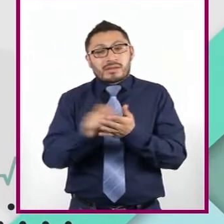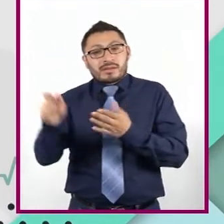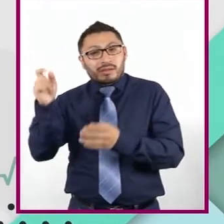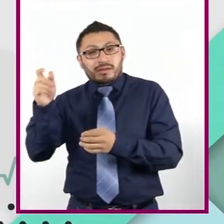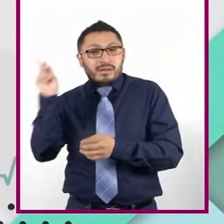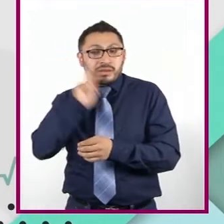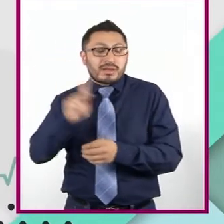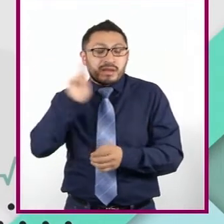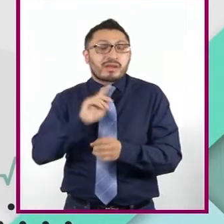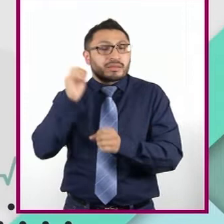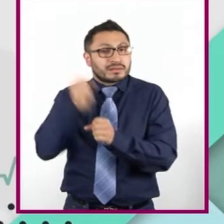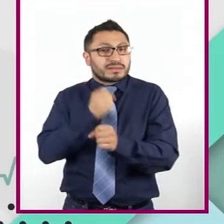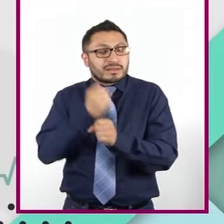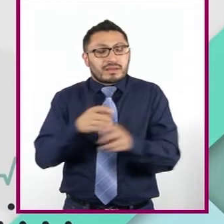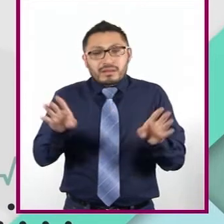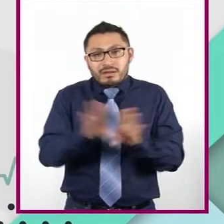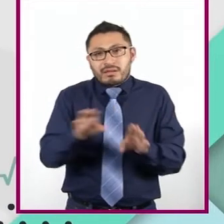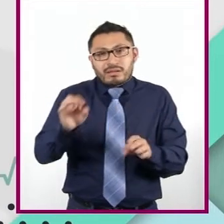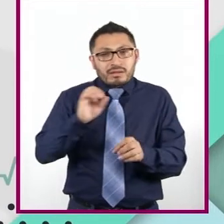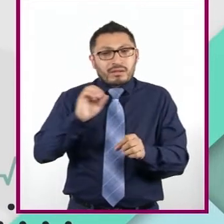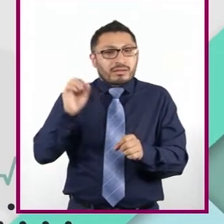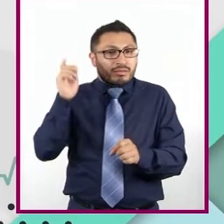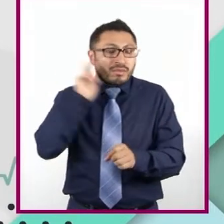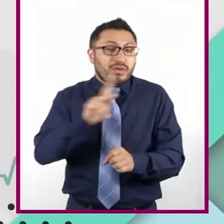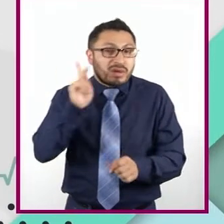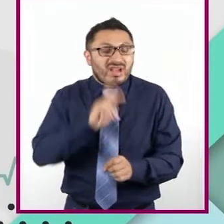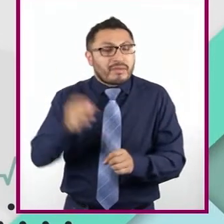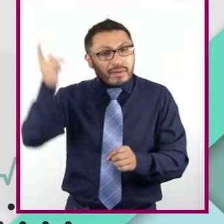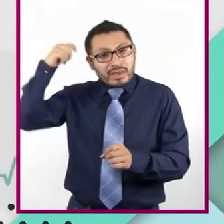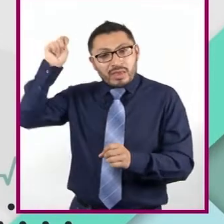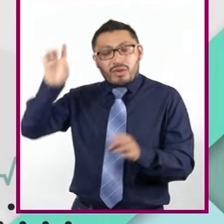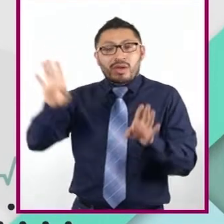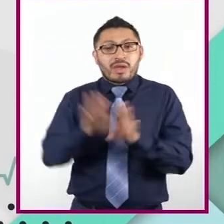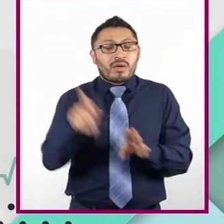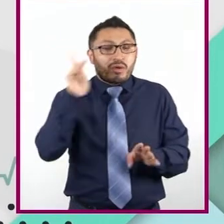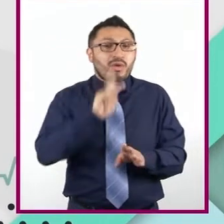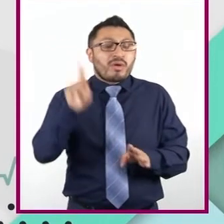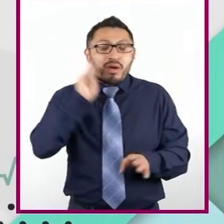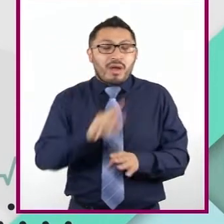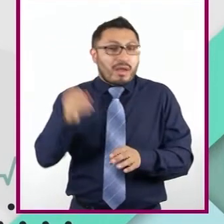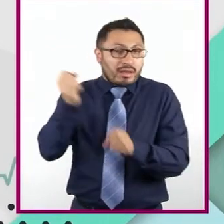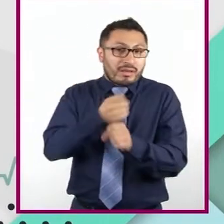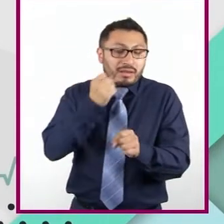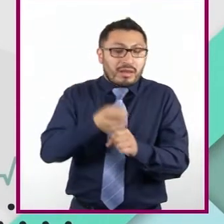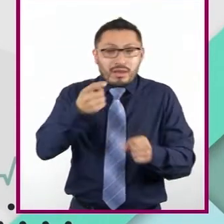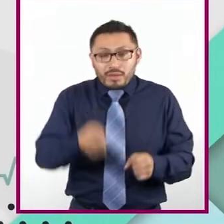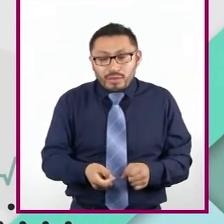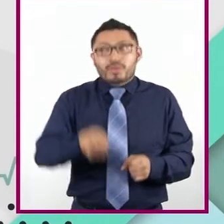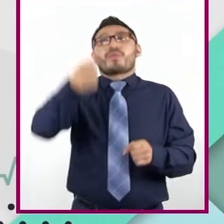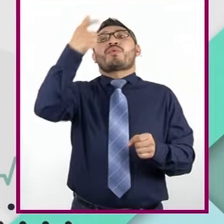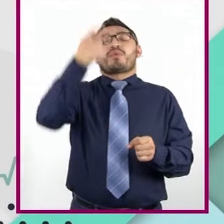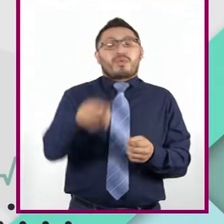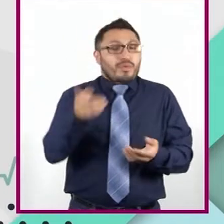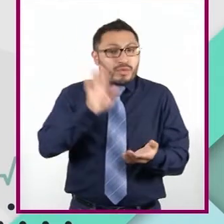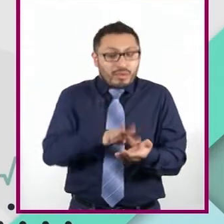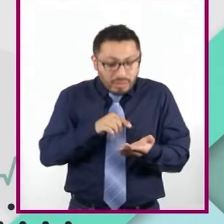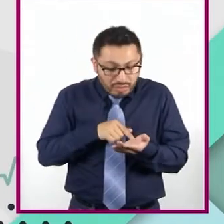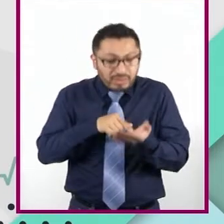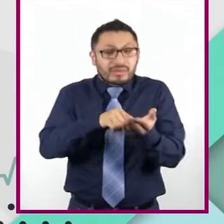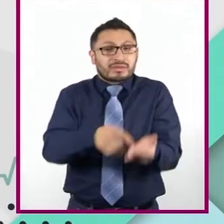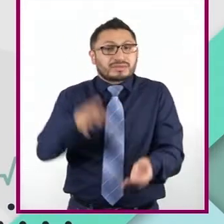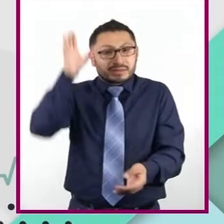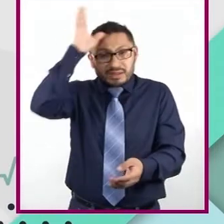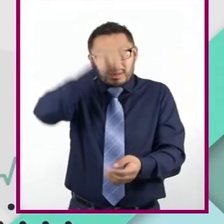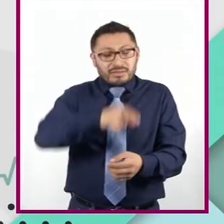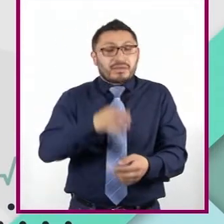frecuencial. ¿Cómo son la probabilidad teórica y la probabilidad frecuencial para el lanzamiento de una moneda, de acuerdo con